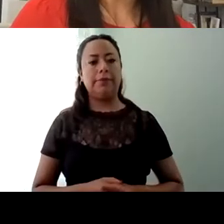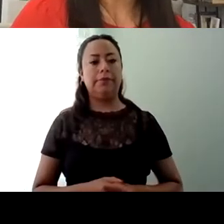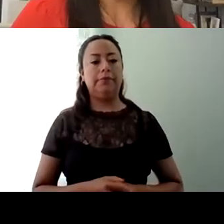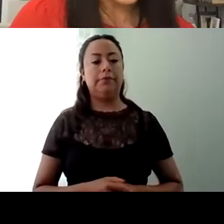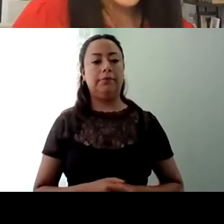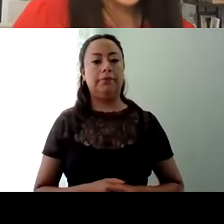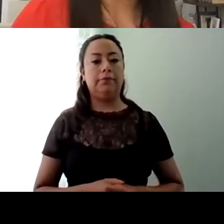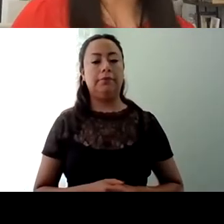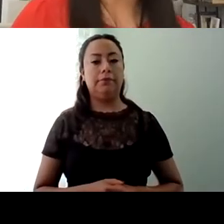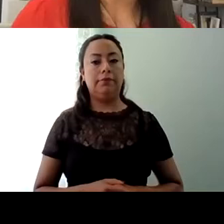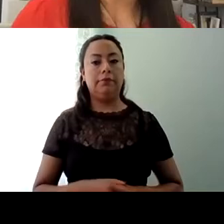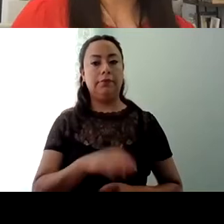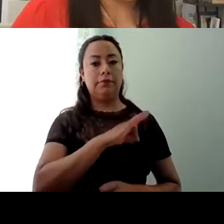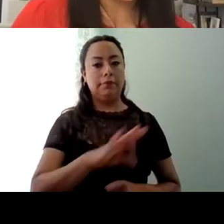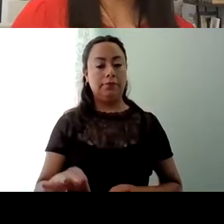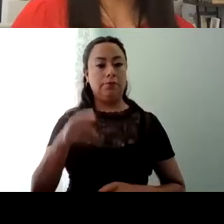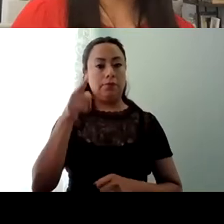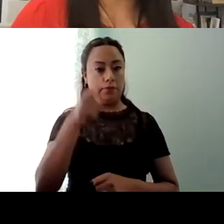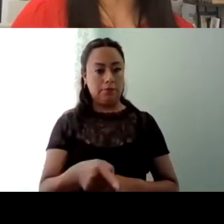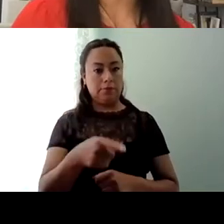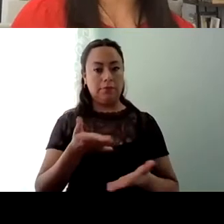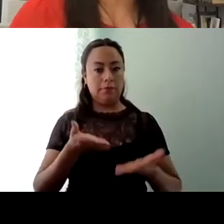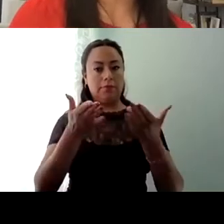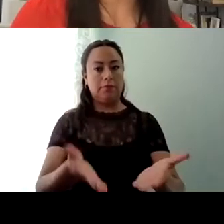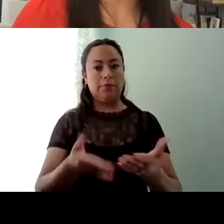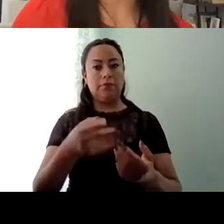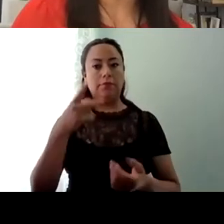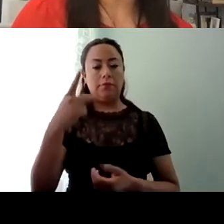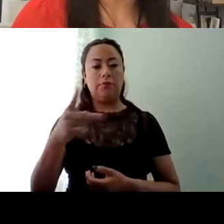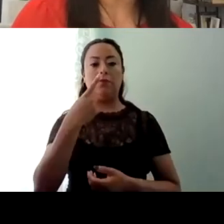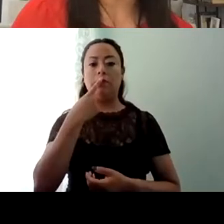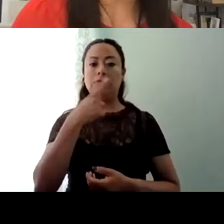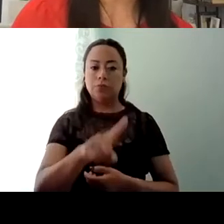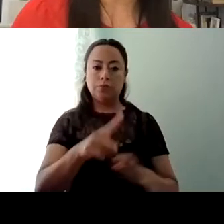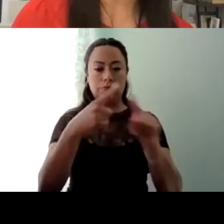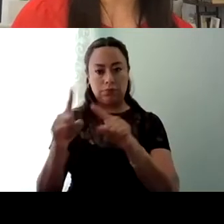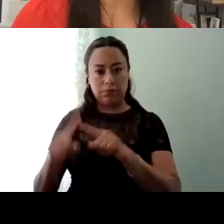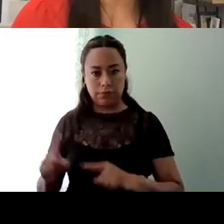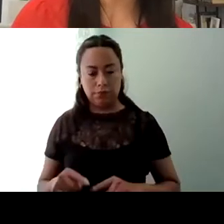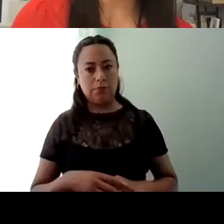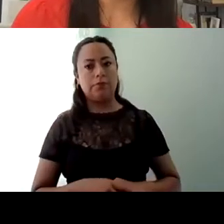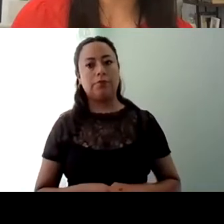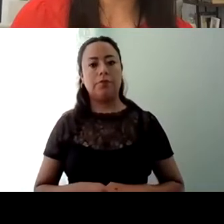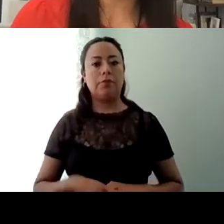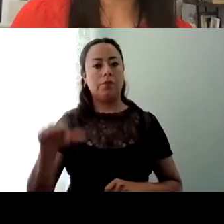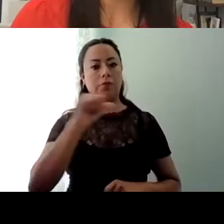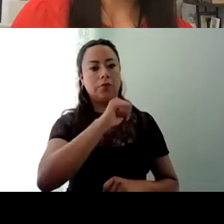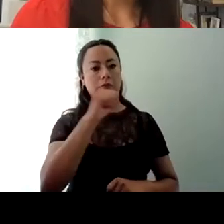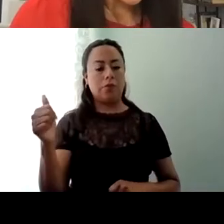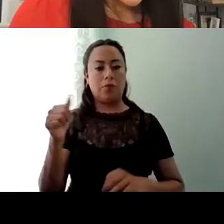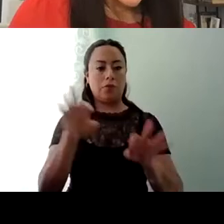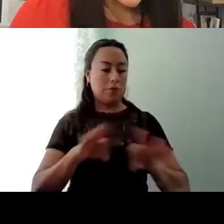La función es que ahí puedan presentar sus quejas, pero también otra función importante, por ejemplo, que ofrecen estas